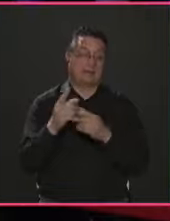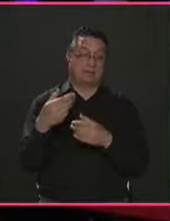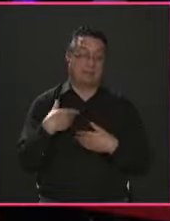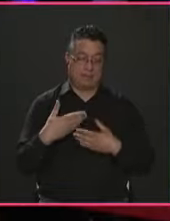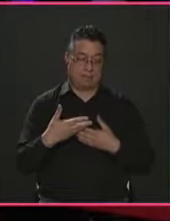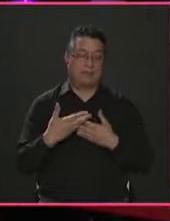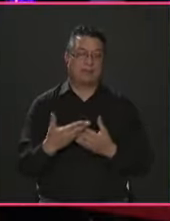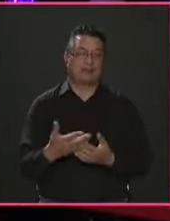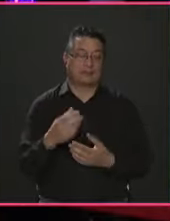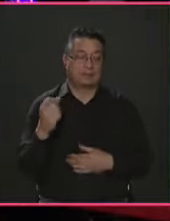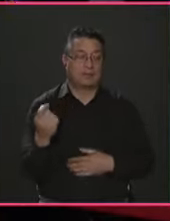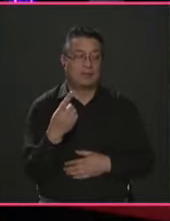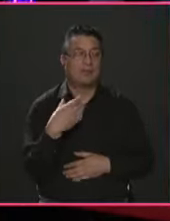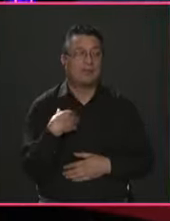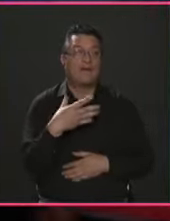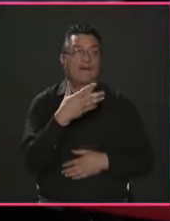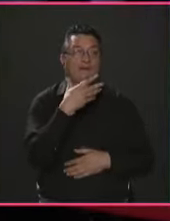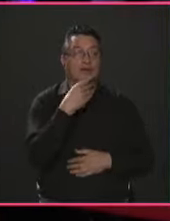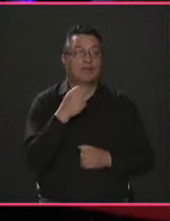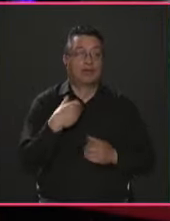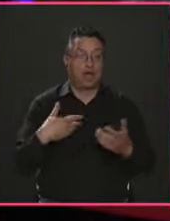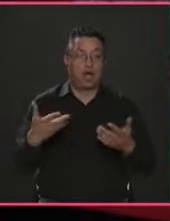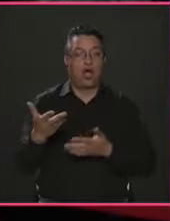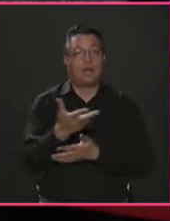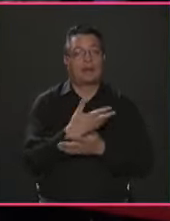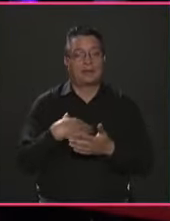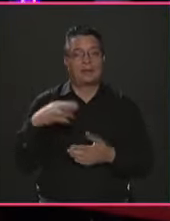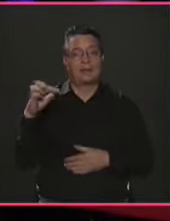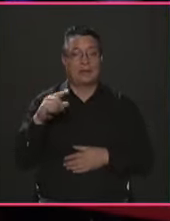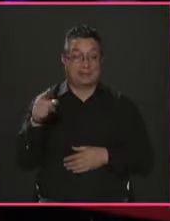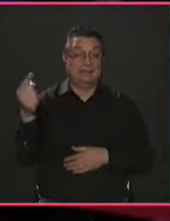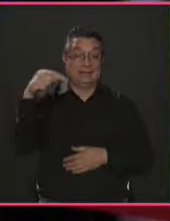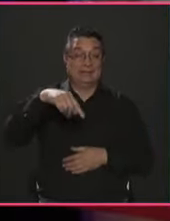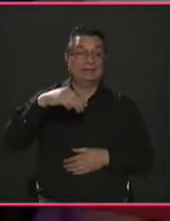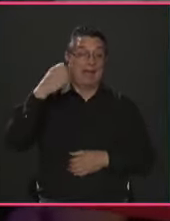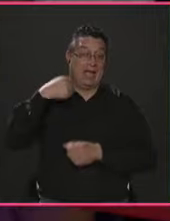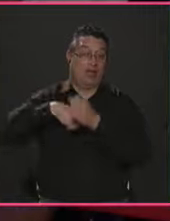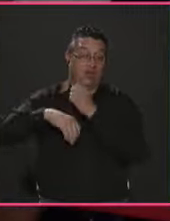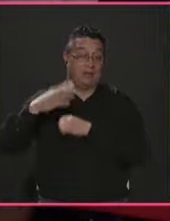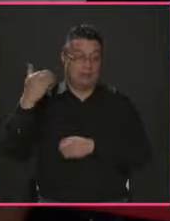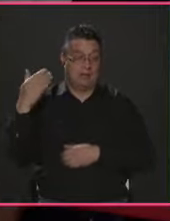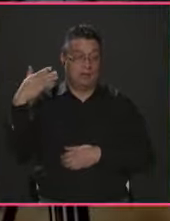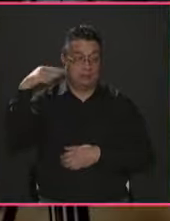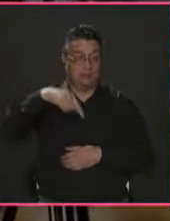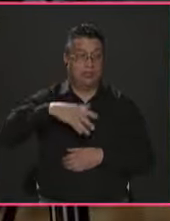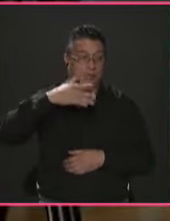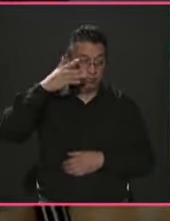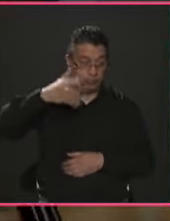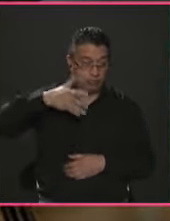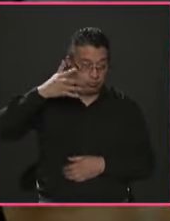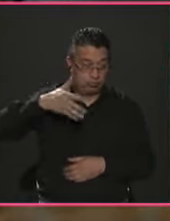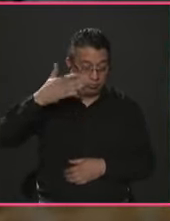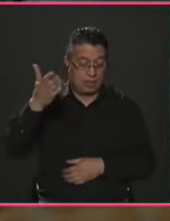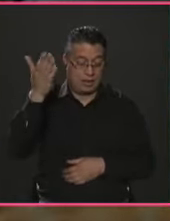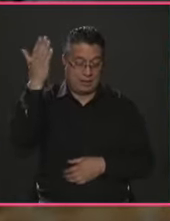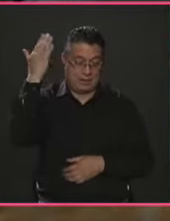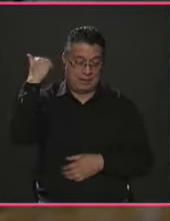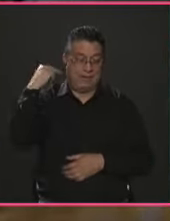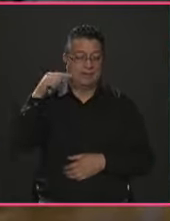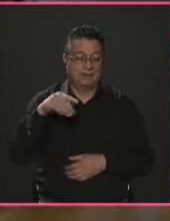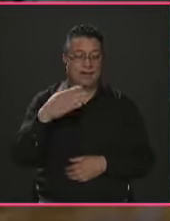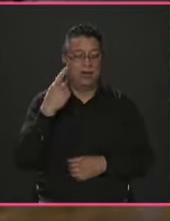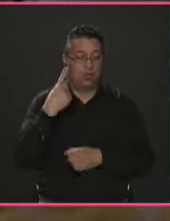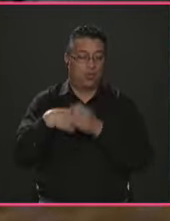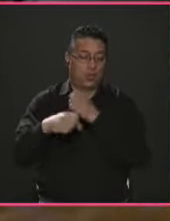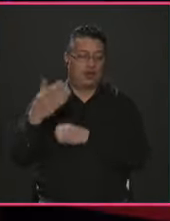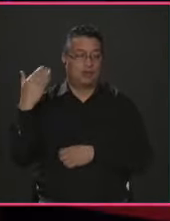programa eh hubiese sido muy bonito poder compartirlo con mi papá él estuvo aquí el año pasado entonces fue expositor por supuesto del Congreso futuro